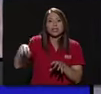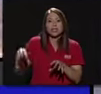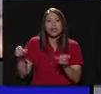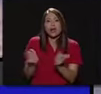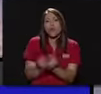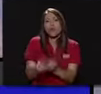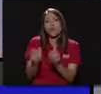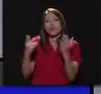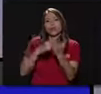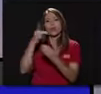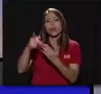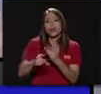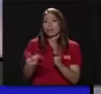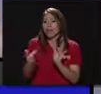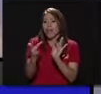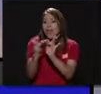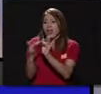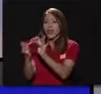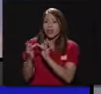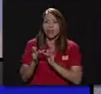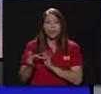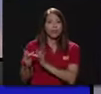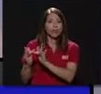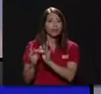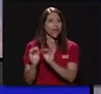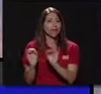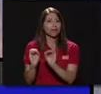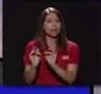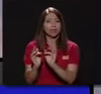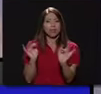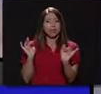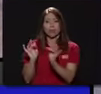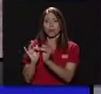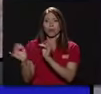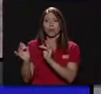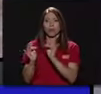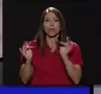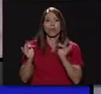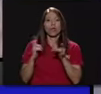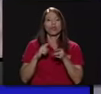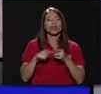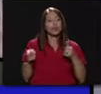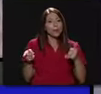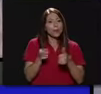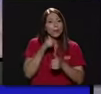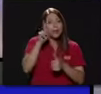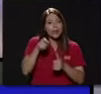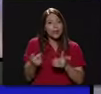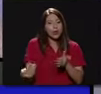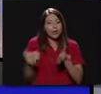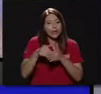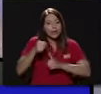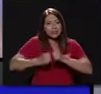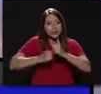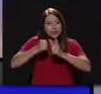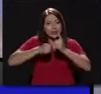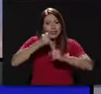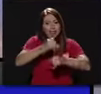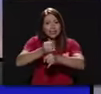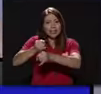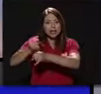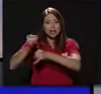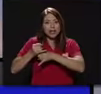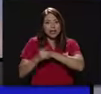múltiples programas que no están conectados, que no se hablan entre sí. Entonces, lo primero es reestructurar un poco esa institucionalidad del